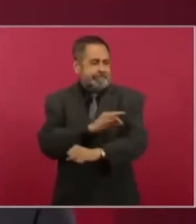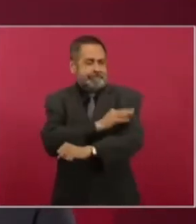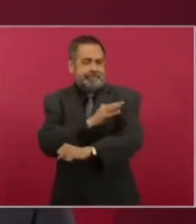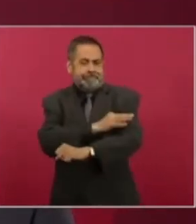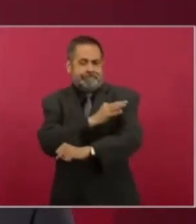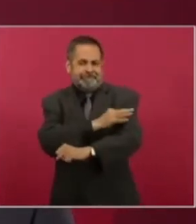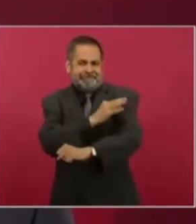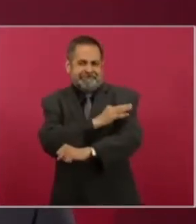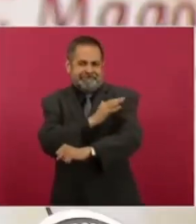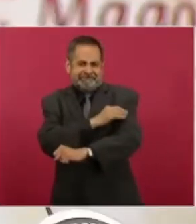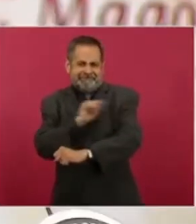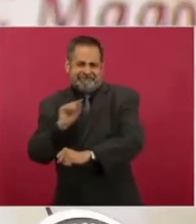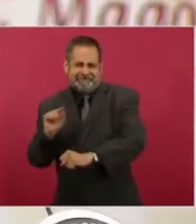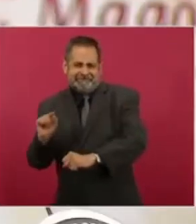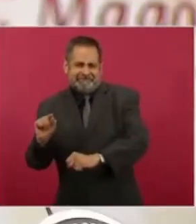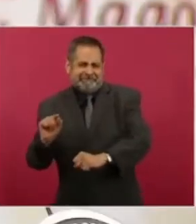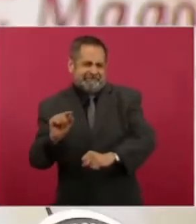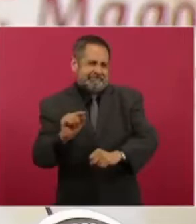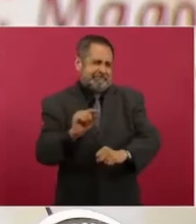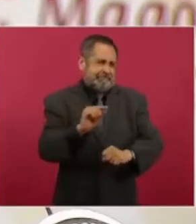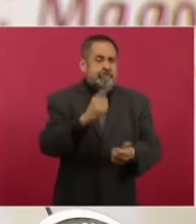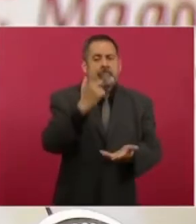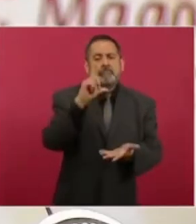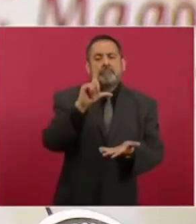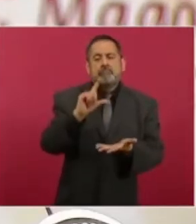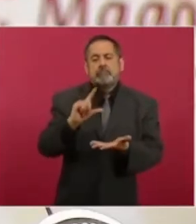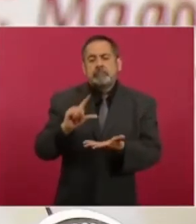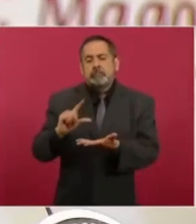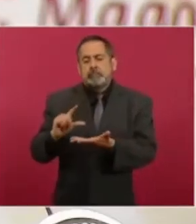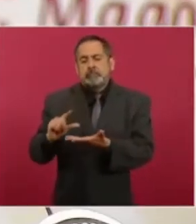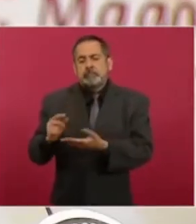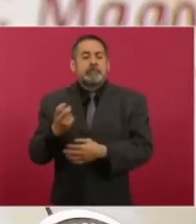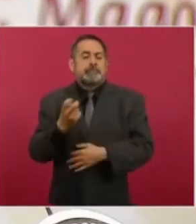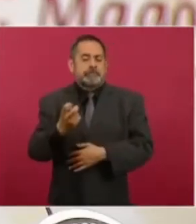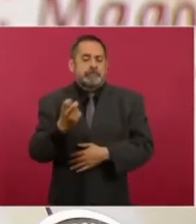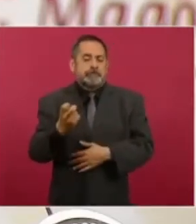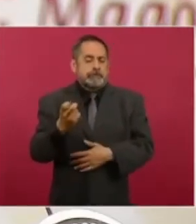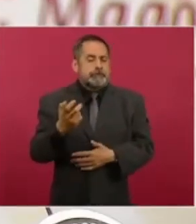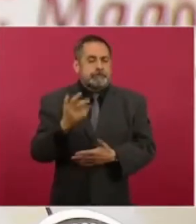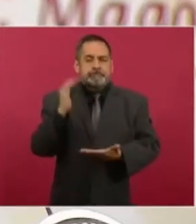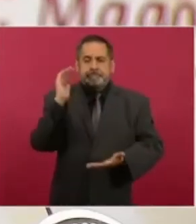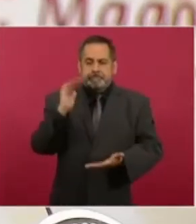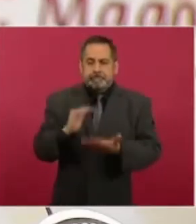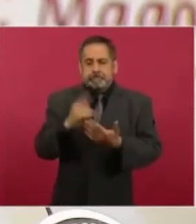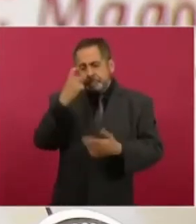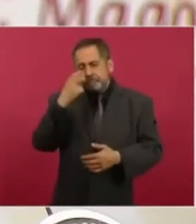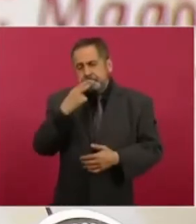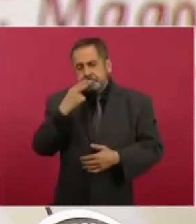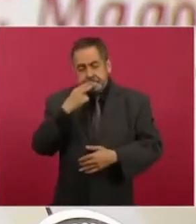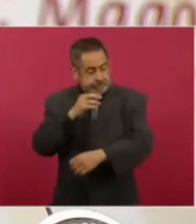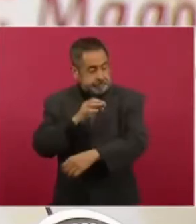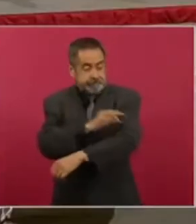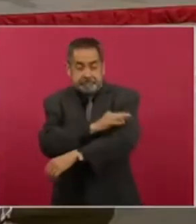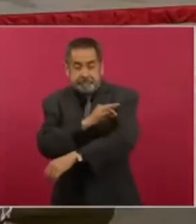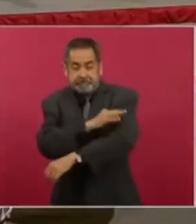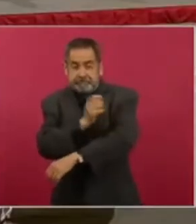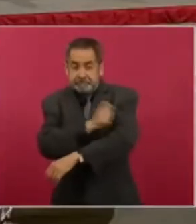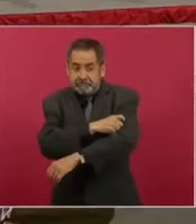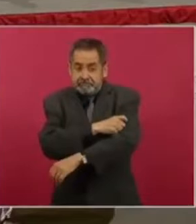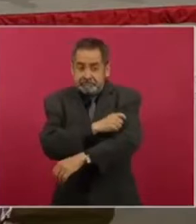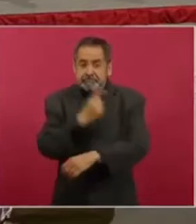gravedad de los casos. La vacuna tiene como principal propósito, principal efecto, reducir la